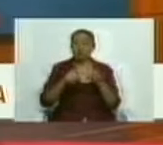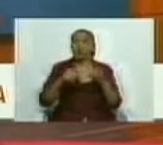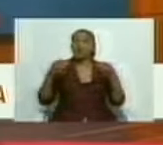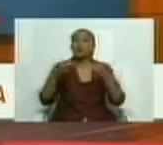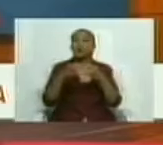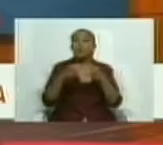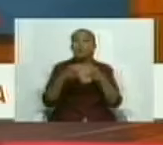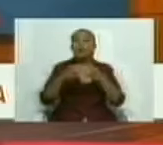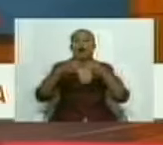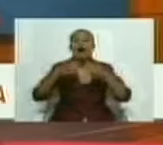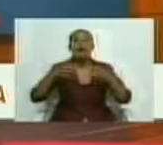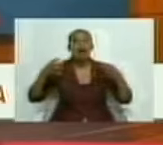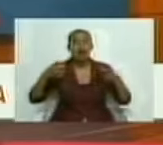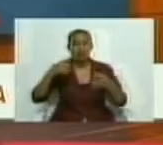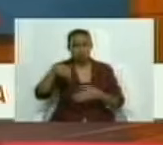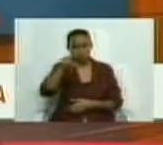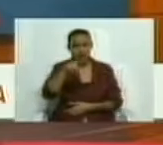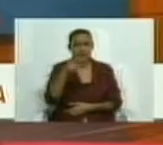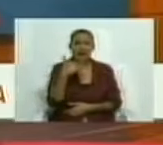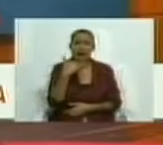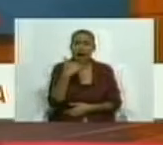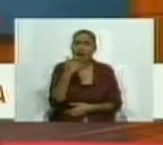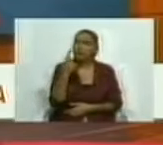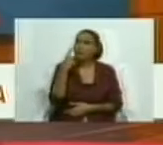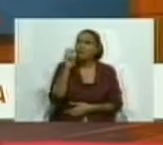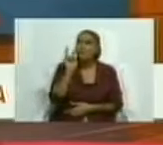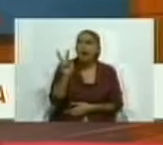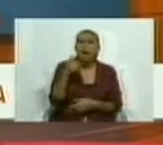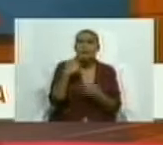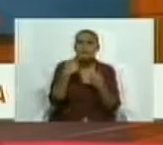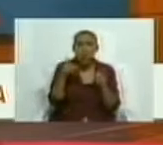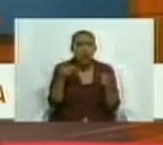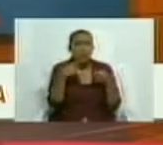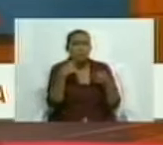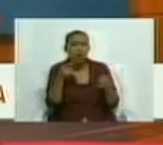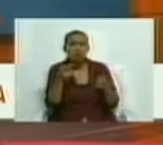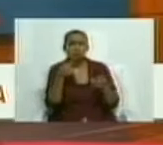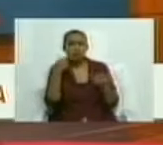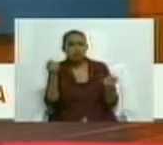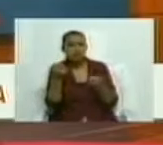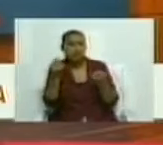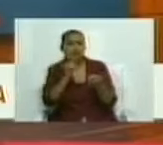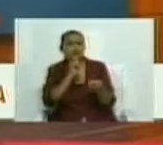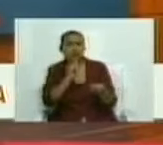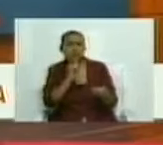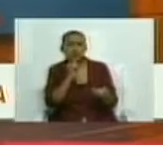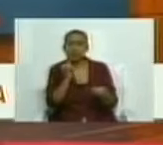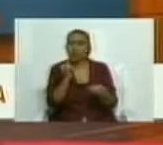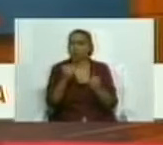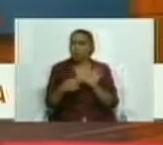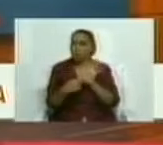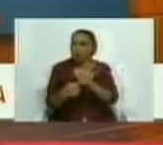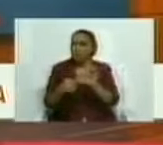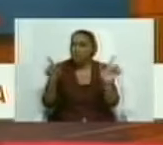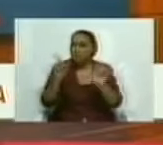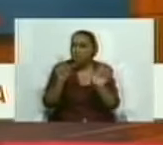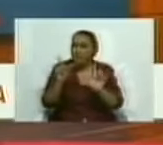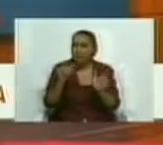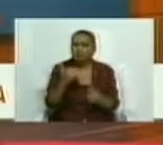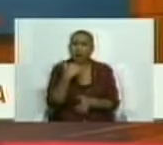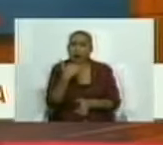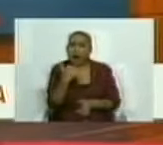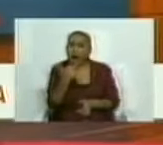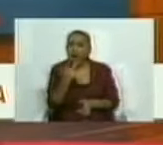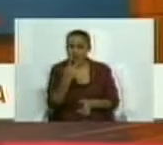transnacionales jamás ustedes escuchan hablar de ellas en los noticieros cuando ocurre algún delito